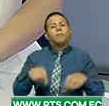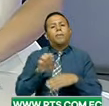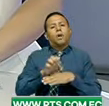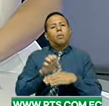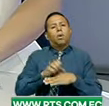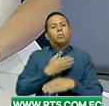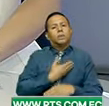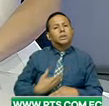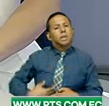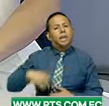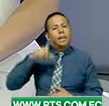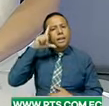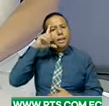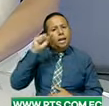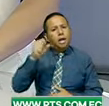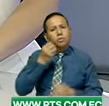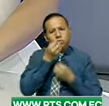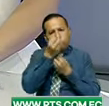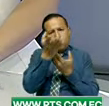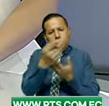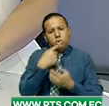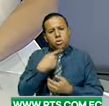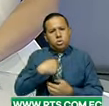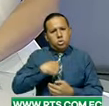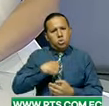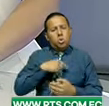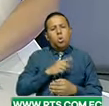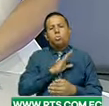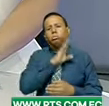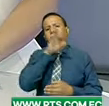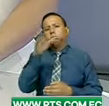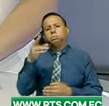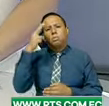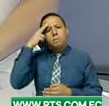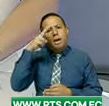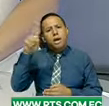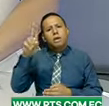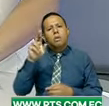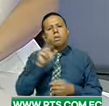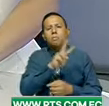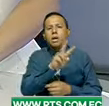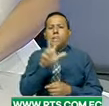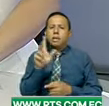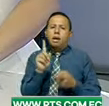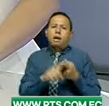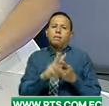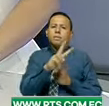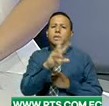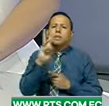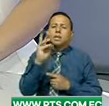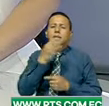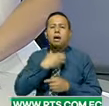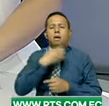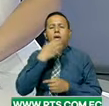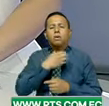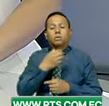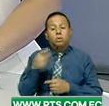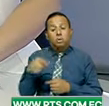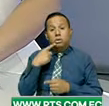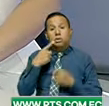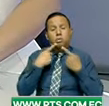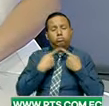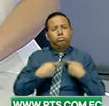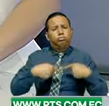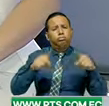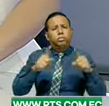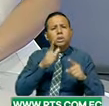Guillermo Lasso, notificó que viajará a México del 23 al 26 de agosto. Además, mediante decreto ejecutivo, dio a conocer la comitiva